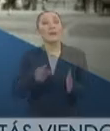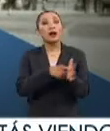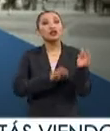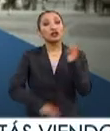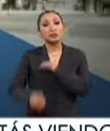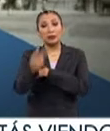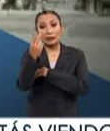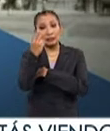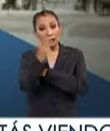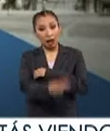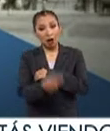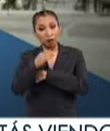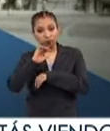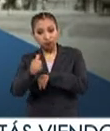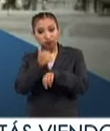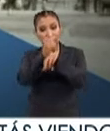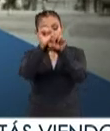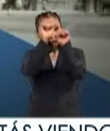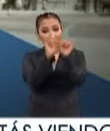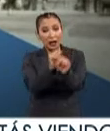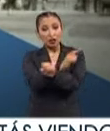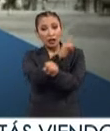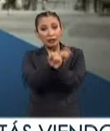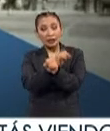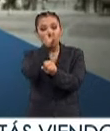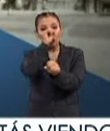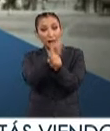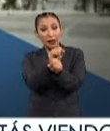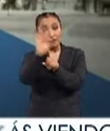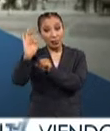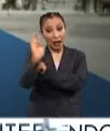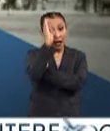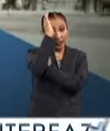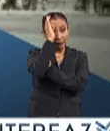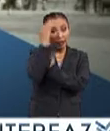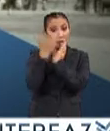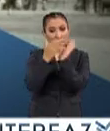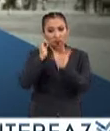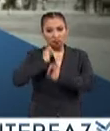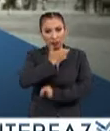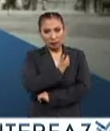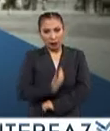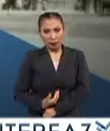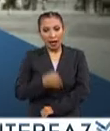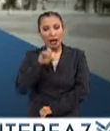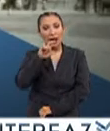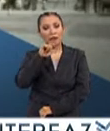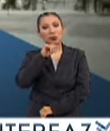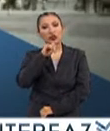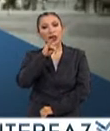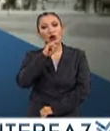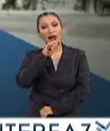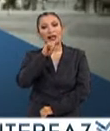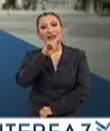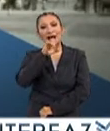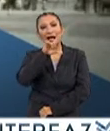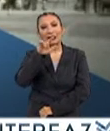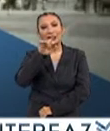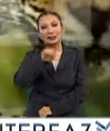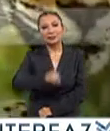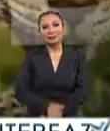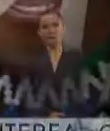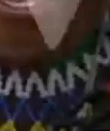En 1925 se crea el Sistema Nacional de Secundarias Federales durante el mandato del presidente Plutarco Elías Calles.